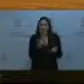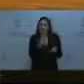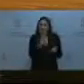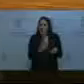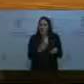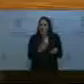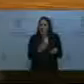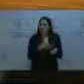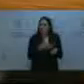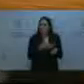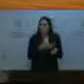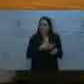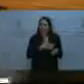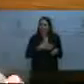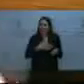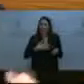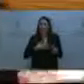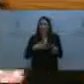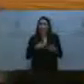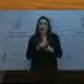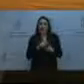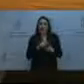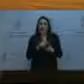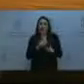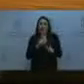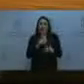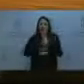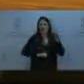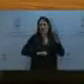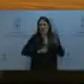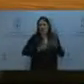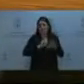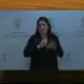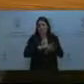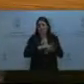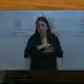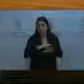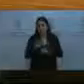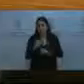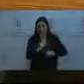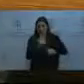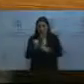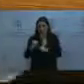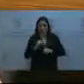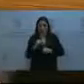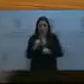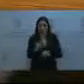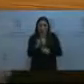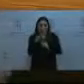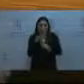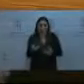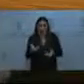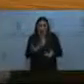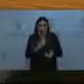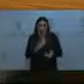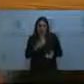una autorización velada a una pesca recreativa con kayaks. Porque, si no, seguro, la parte propositiva